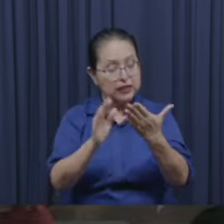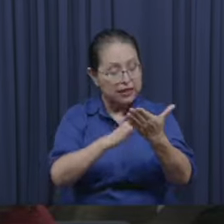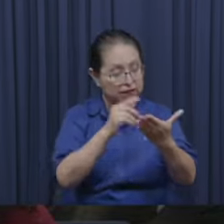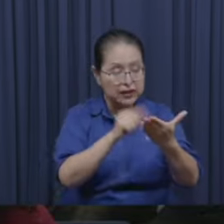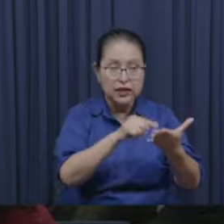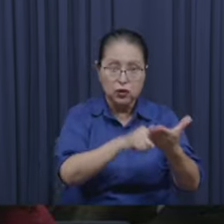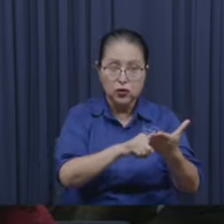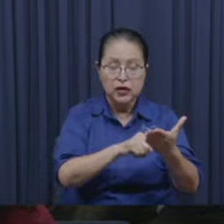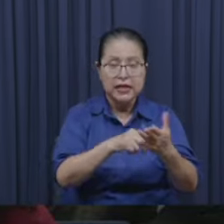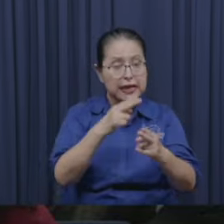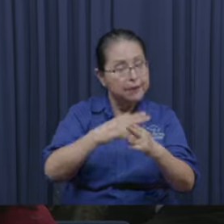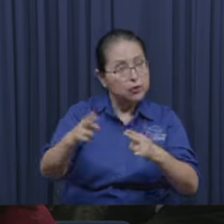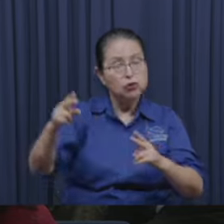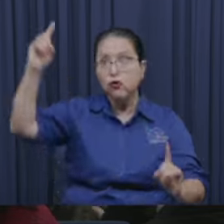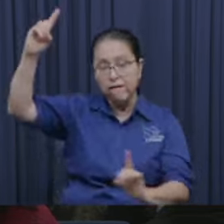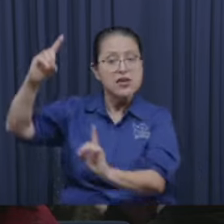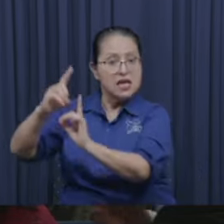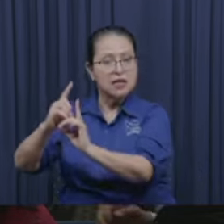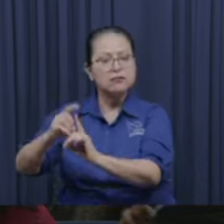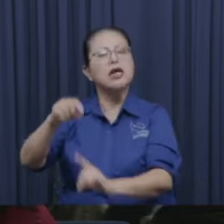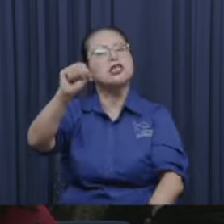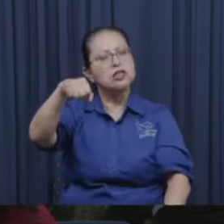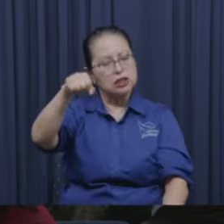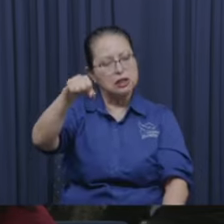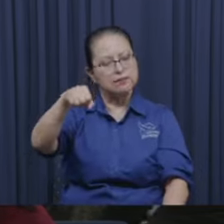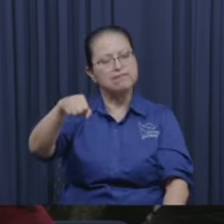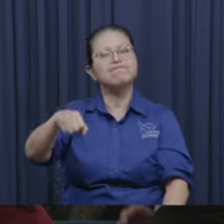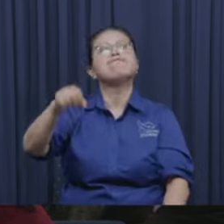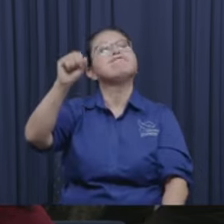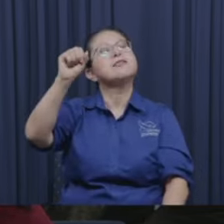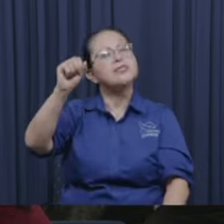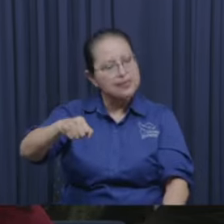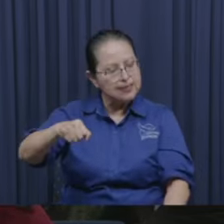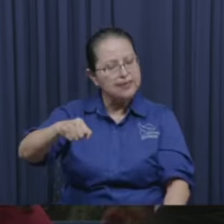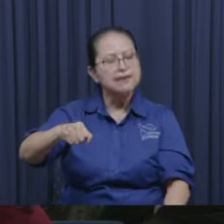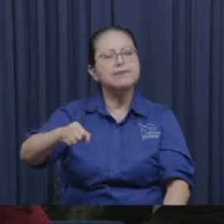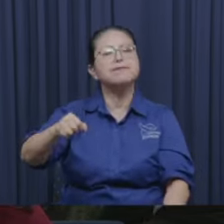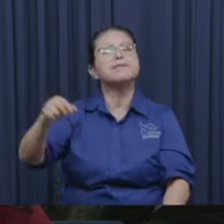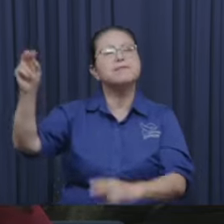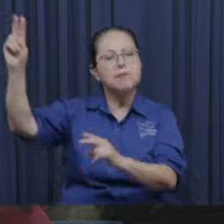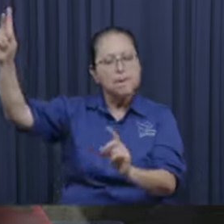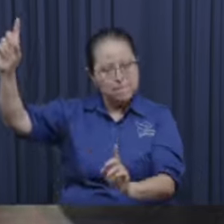venir va a venir va a venir desde luego que va a venir